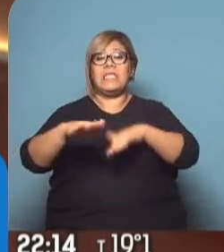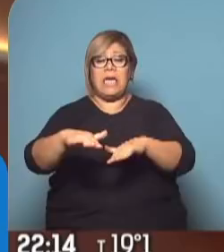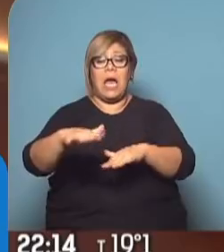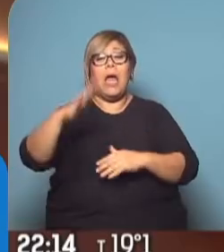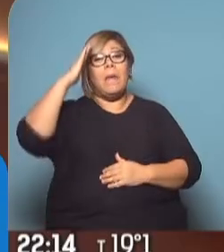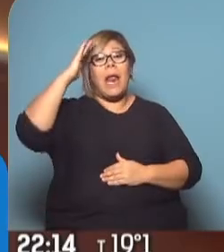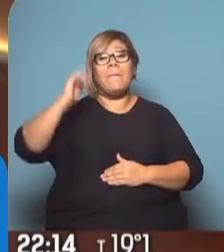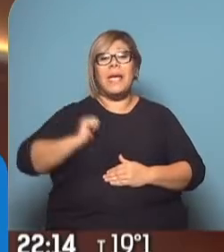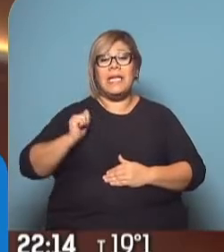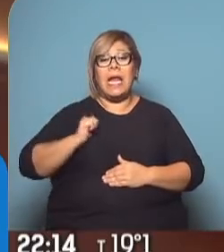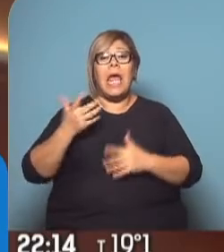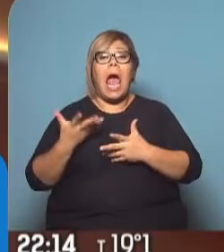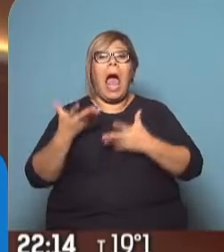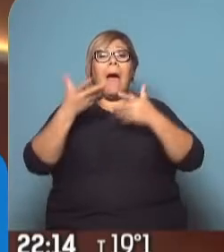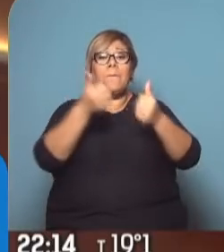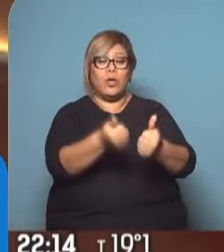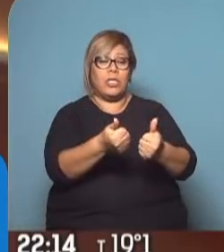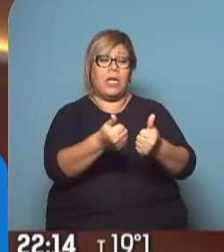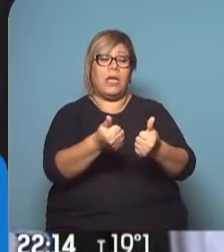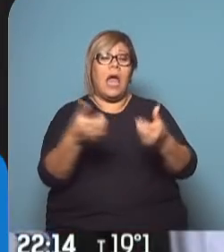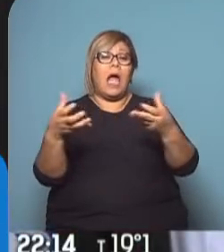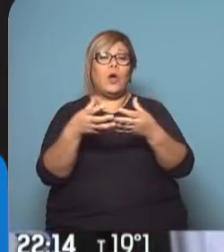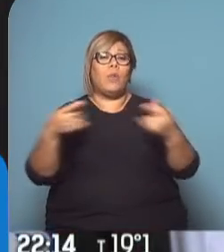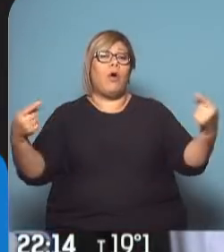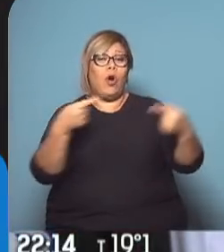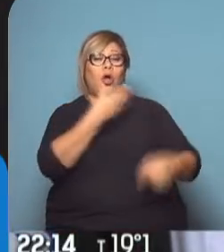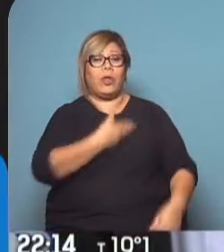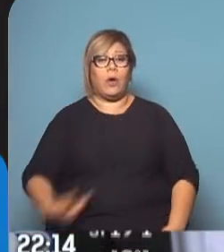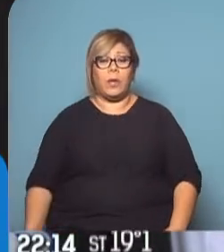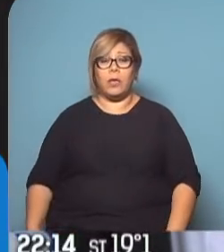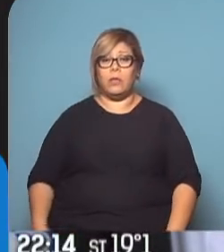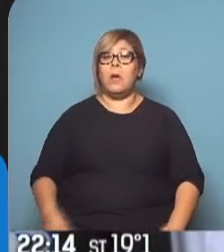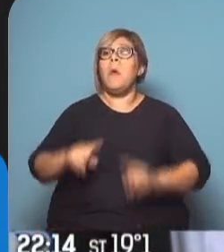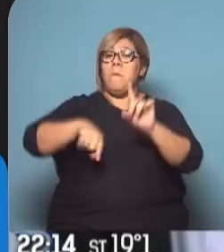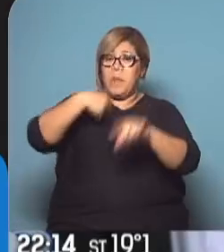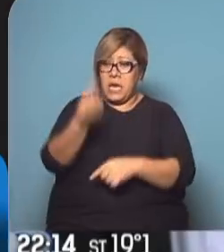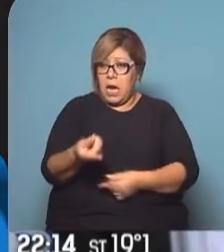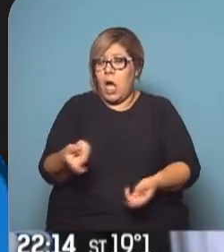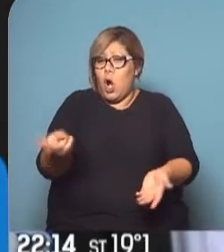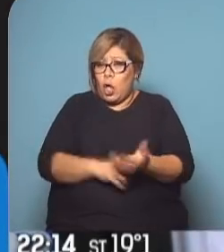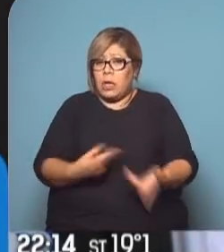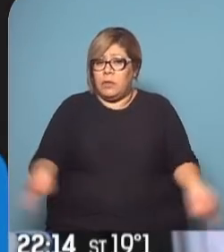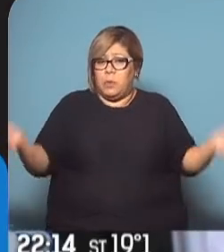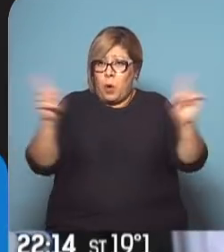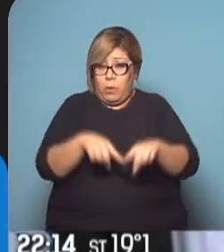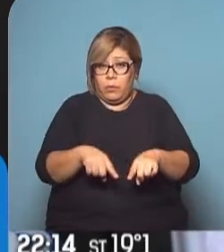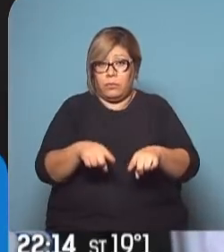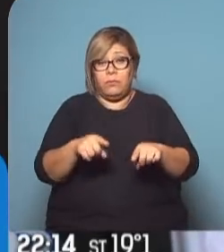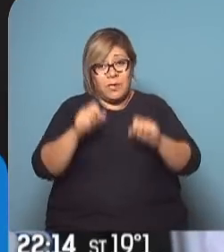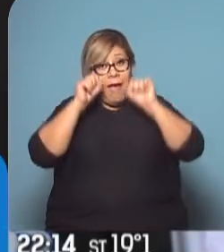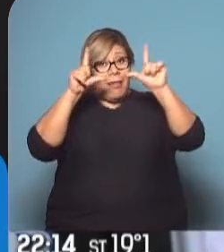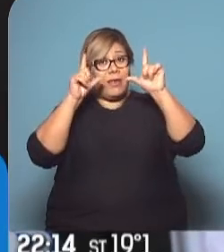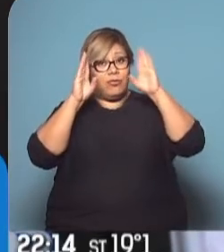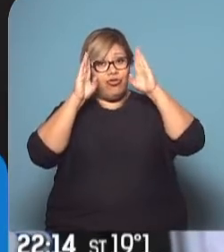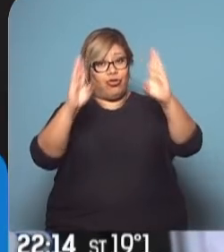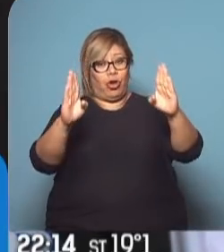a respaldar a la oposición. Lo vemos a Guaidó. Pero decimos, mañana volvemos al encuentro. Y atención con esto.